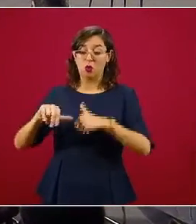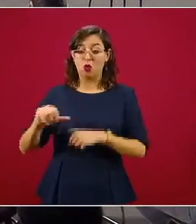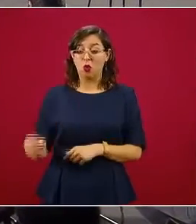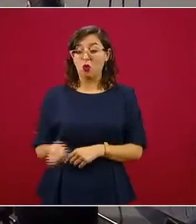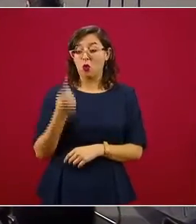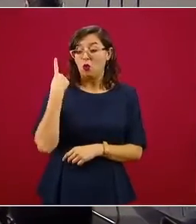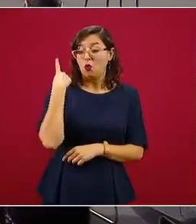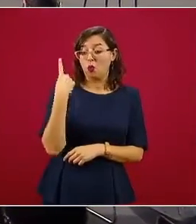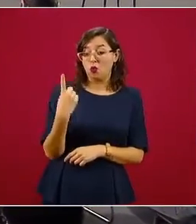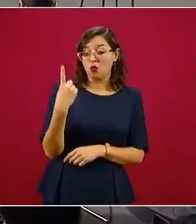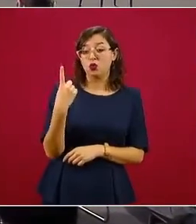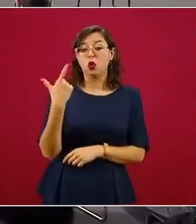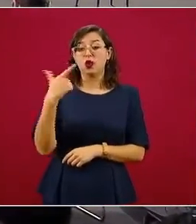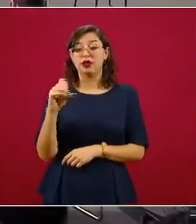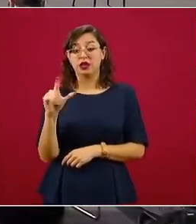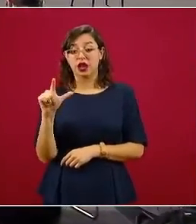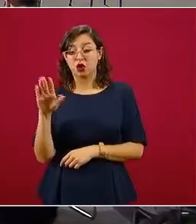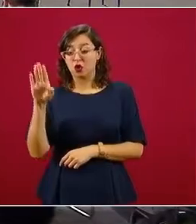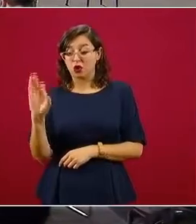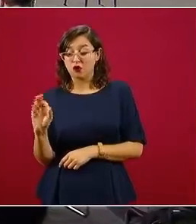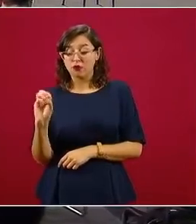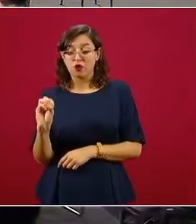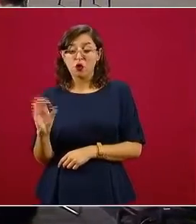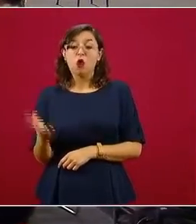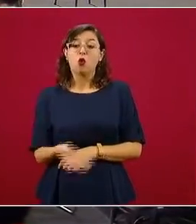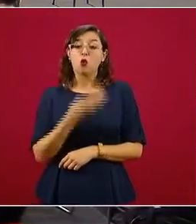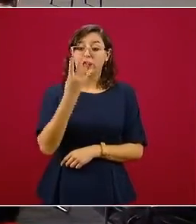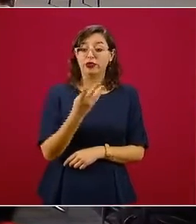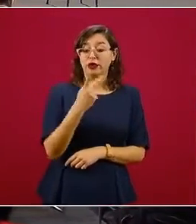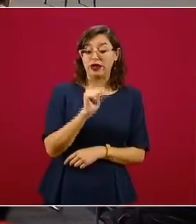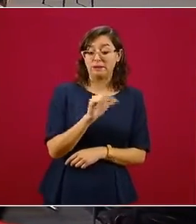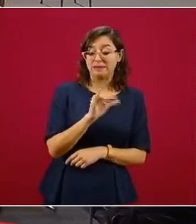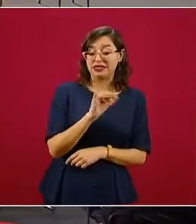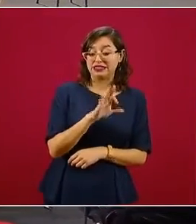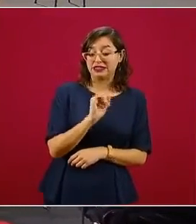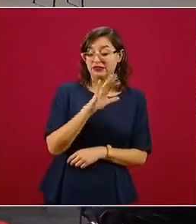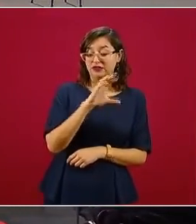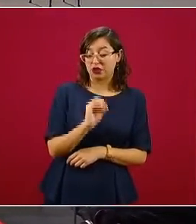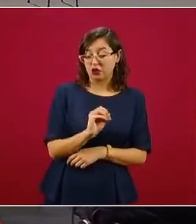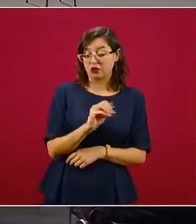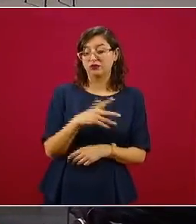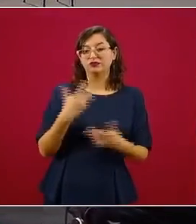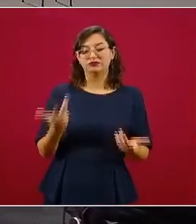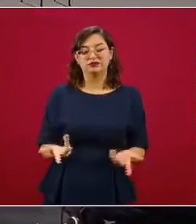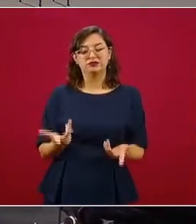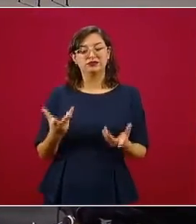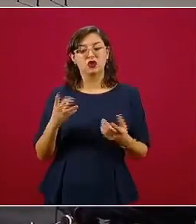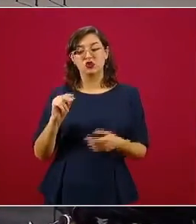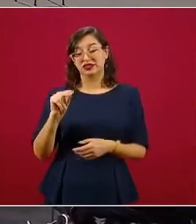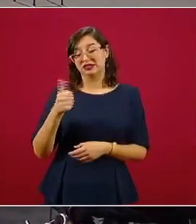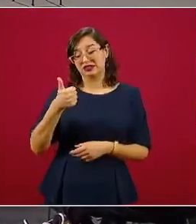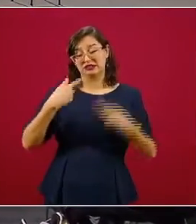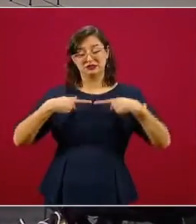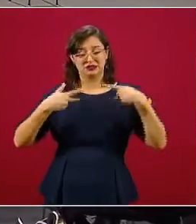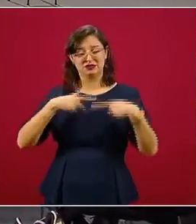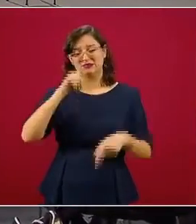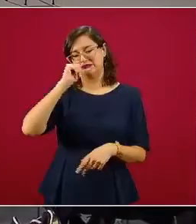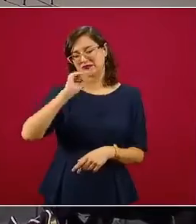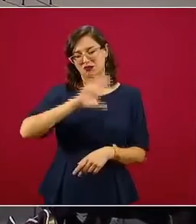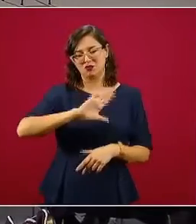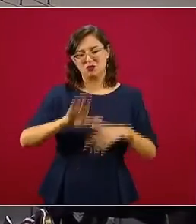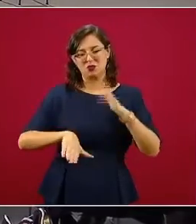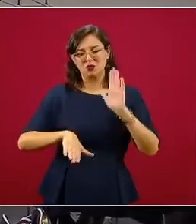en el Pacífico, y 62,000 mexicanos se vieron afectados, 86 de ellos perdieron la vida en